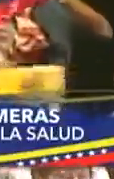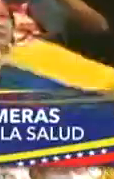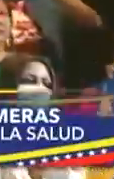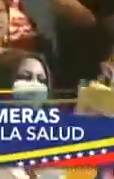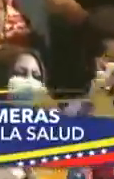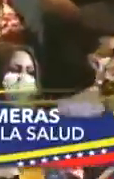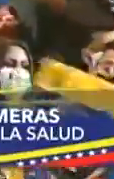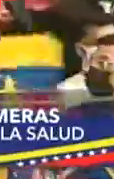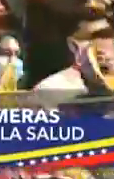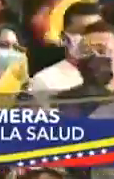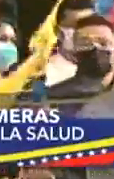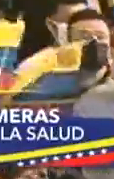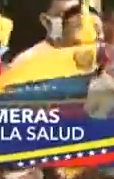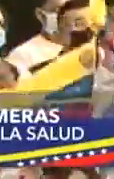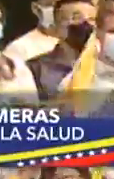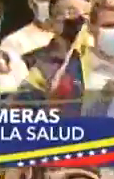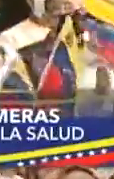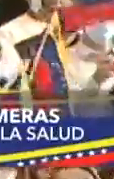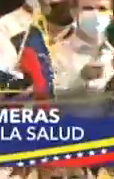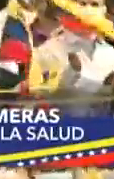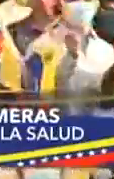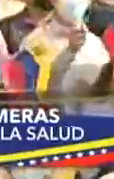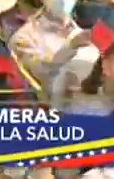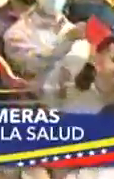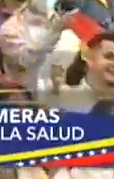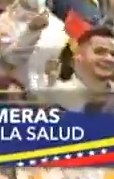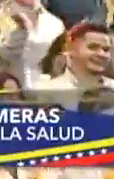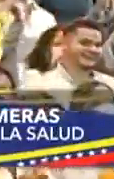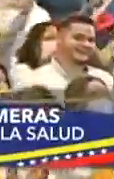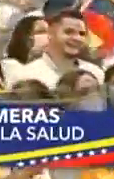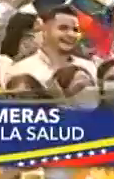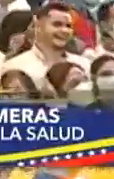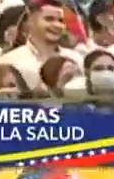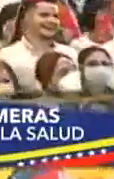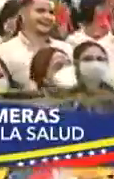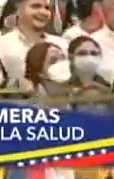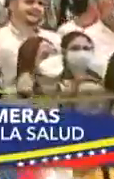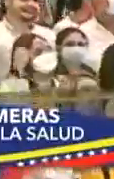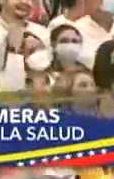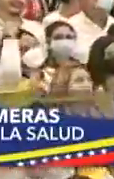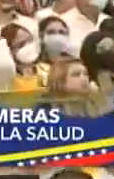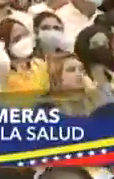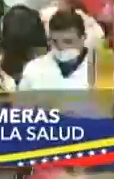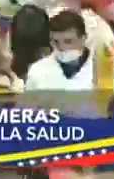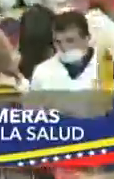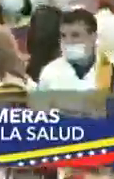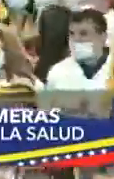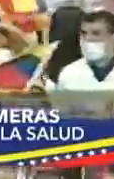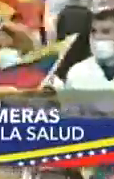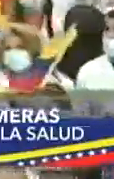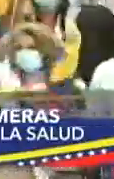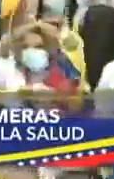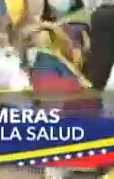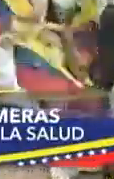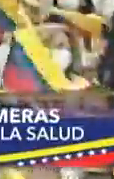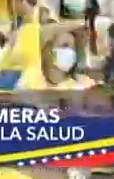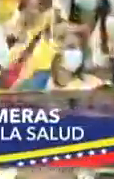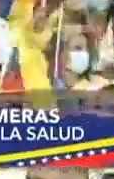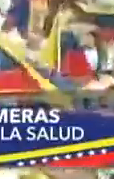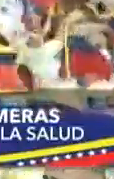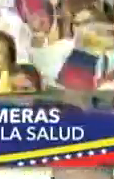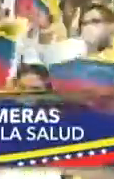se ha concretado a pesar de las crueles sanciones económicas del gobierno de Estados Unidos contra nuestro país. El jefe